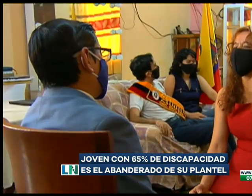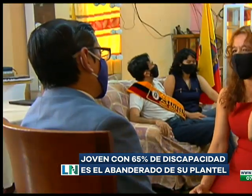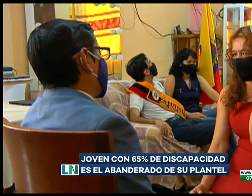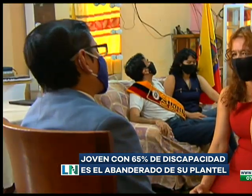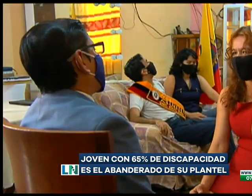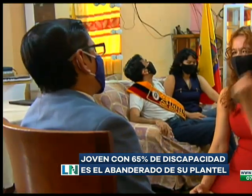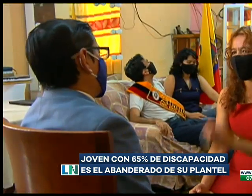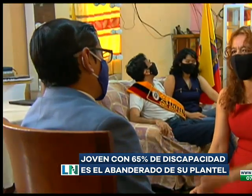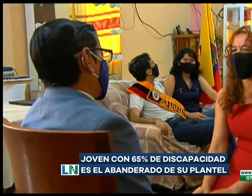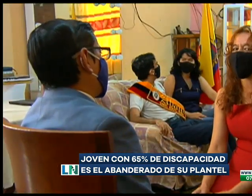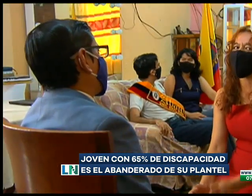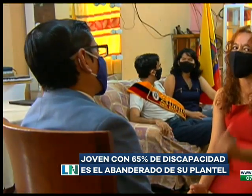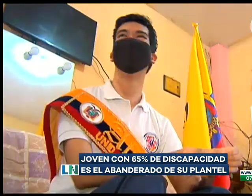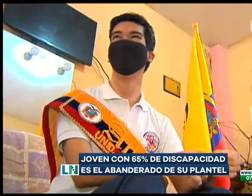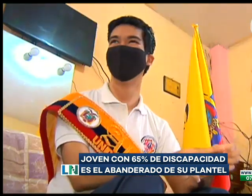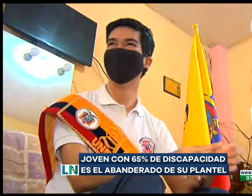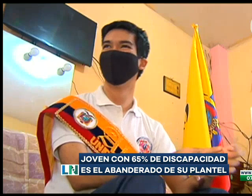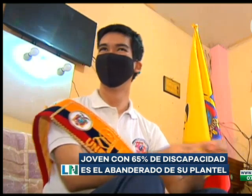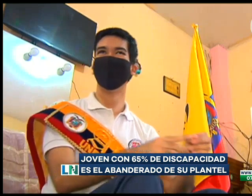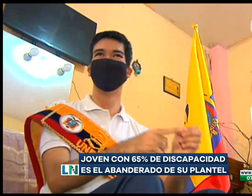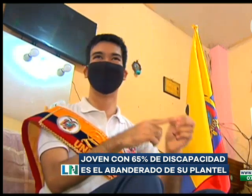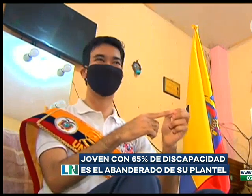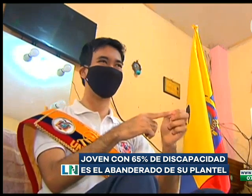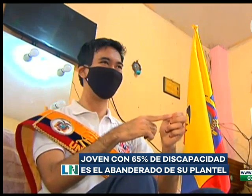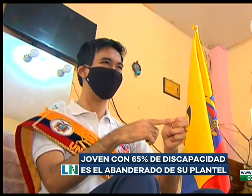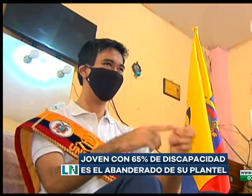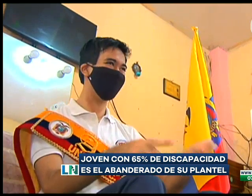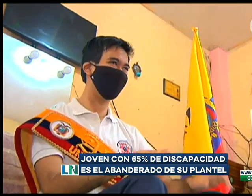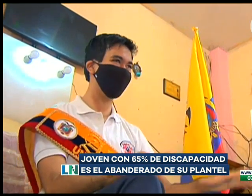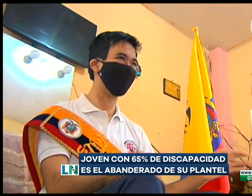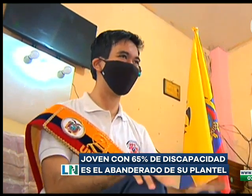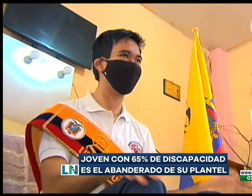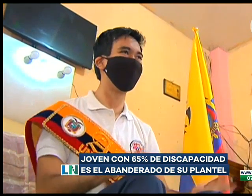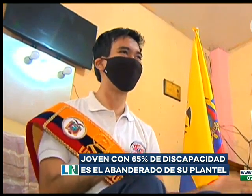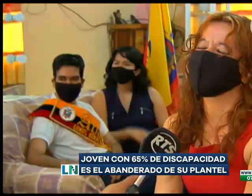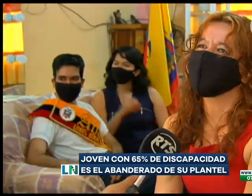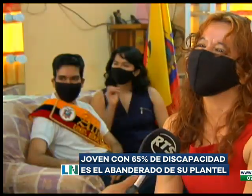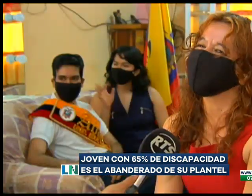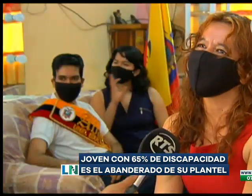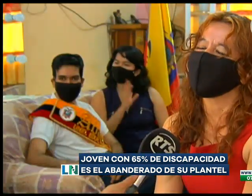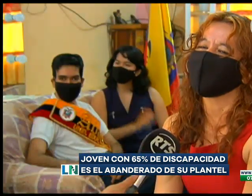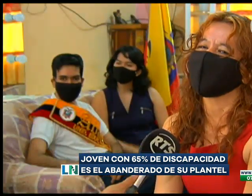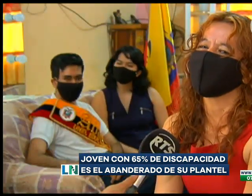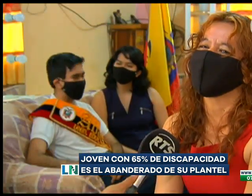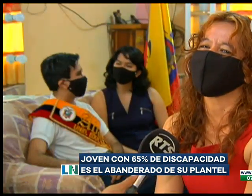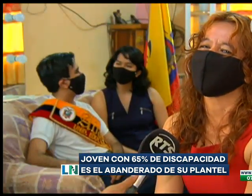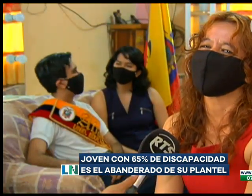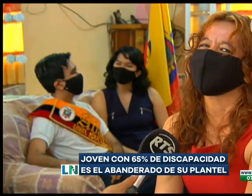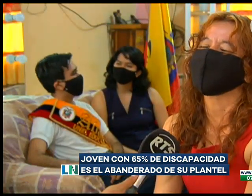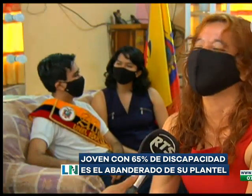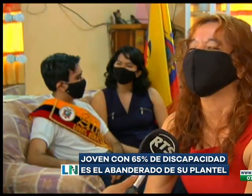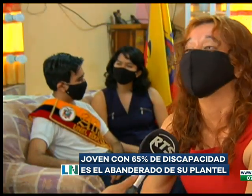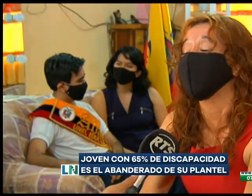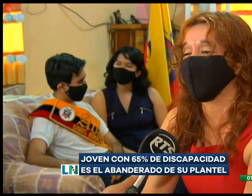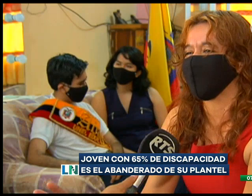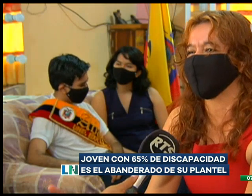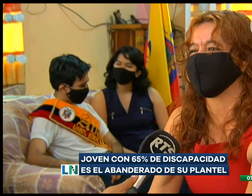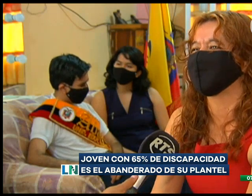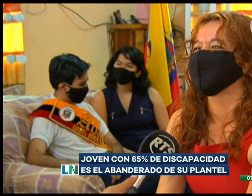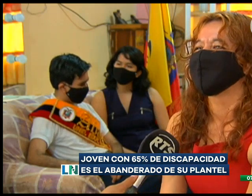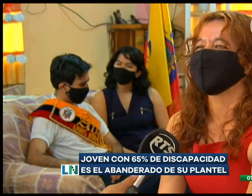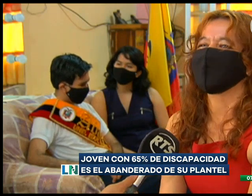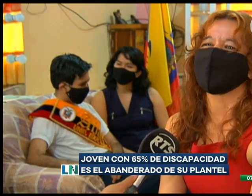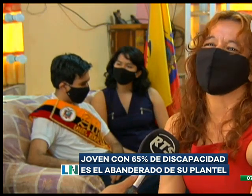para otorgarle a él la oportunidad de educarse. Es un angelito que él desea todo